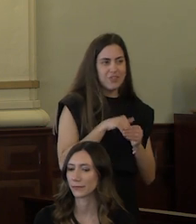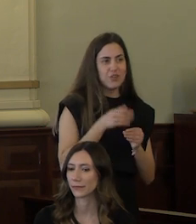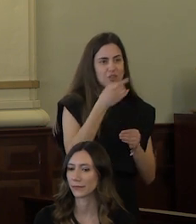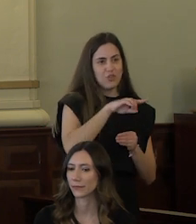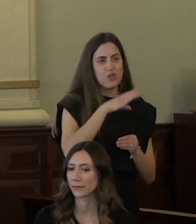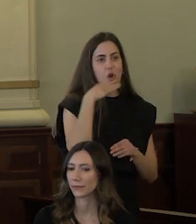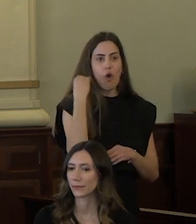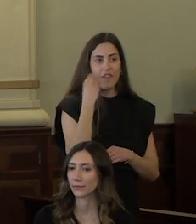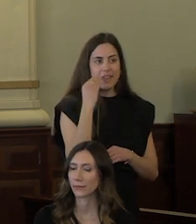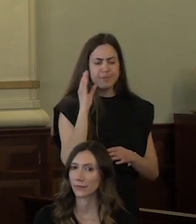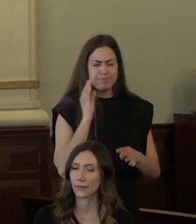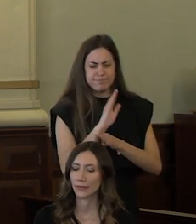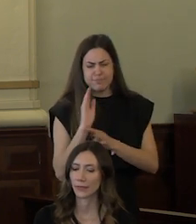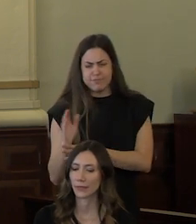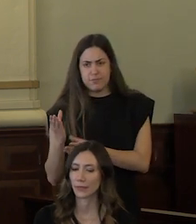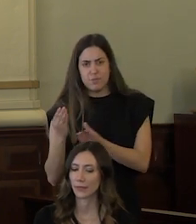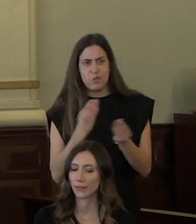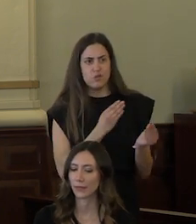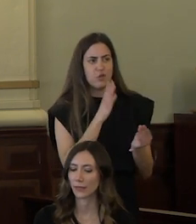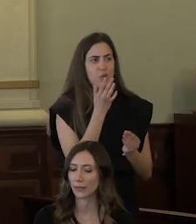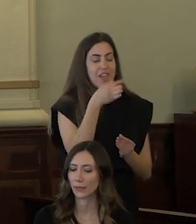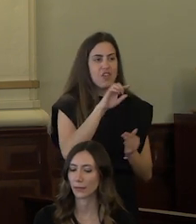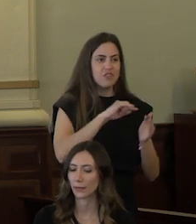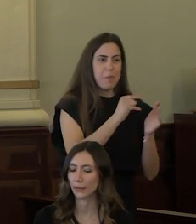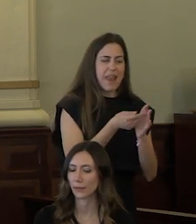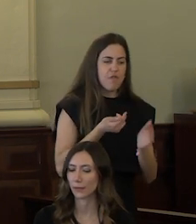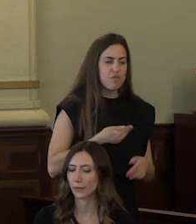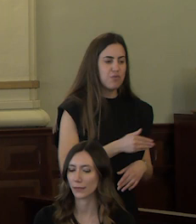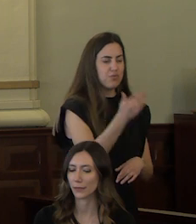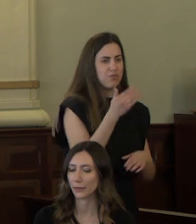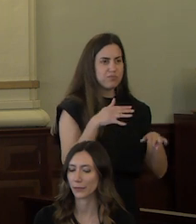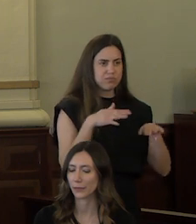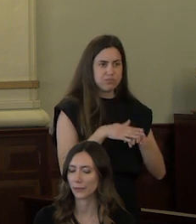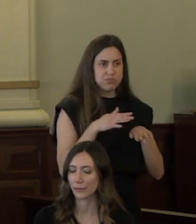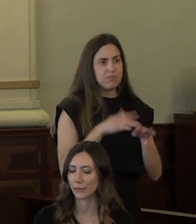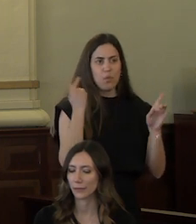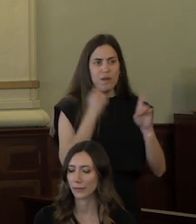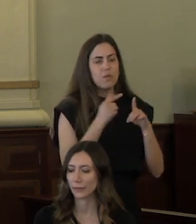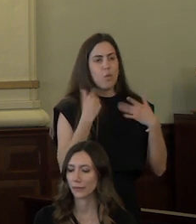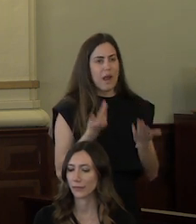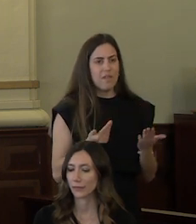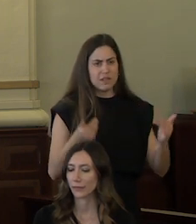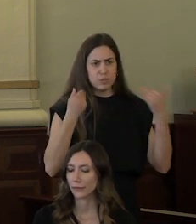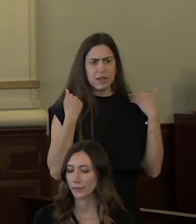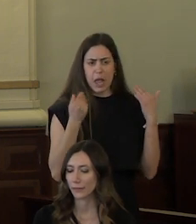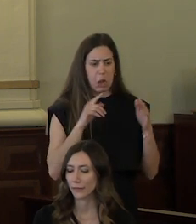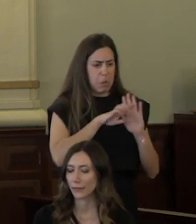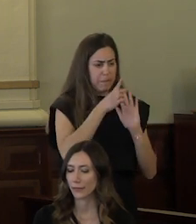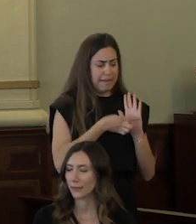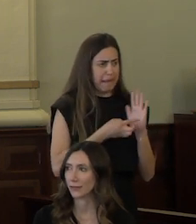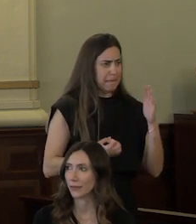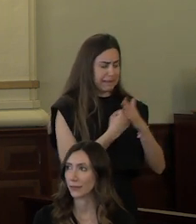en jóvenes. Tienen un plan de carrera estructurado para asumir todas las responsabilidades, las